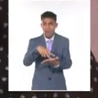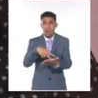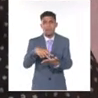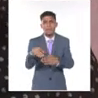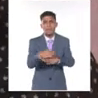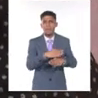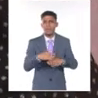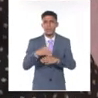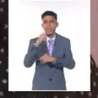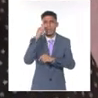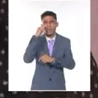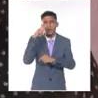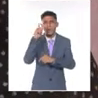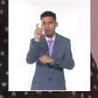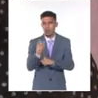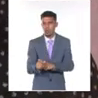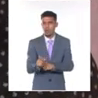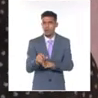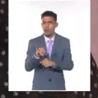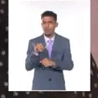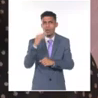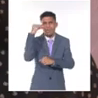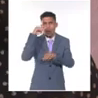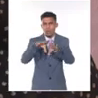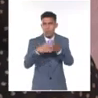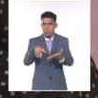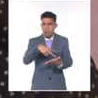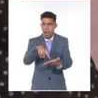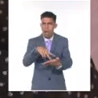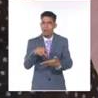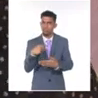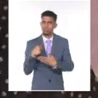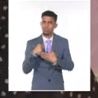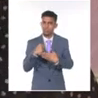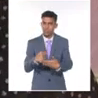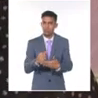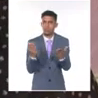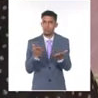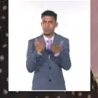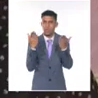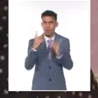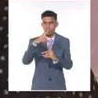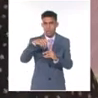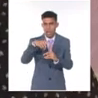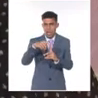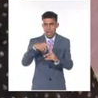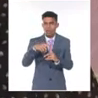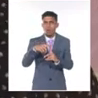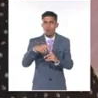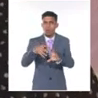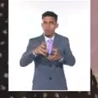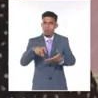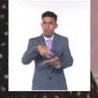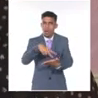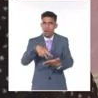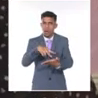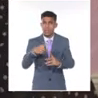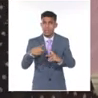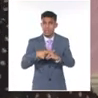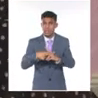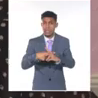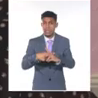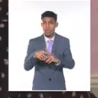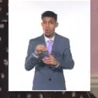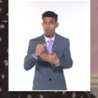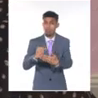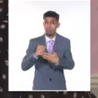y esto creo que ha aportado positivamente al desarrollo técnico-artístico del elenco de bailarines y nos ha permitido